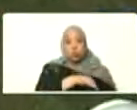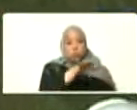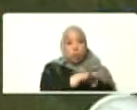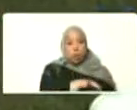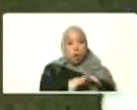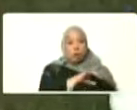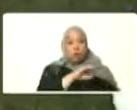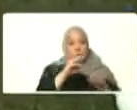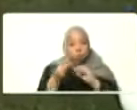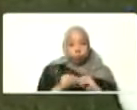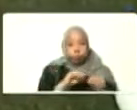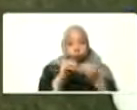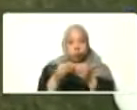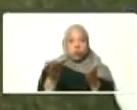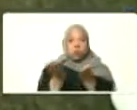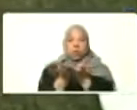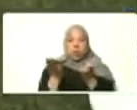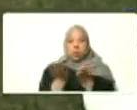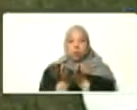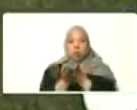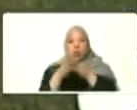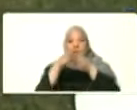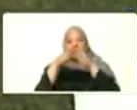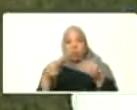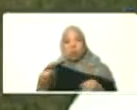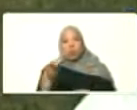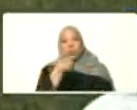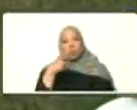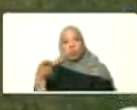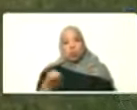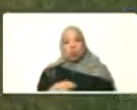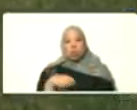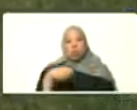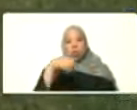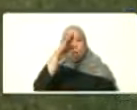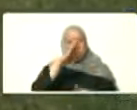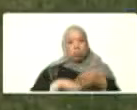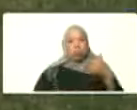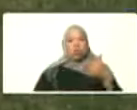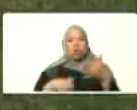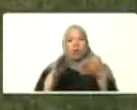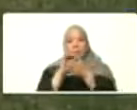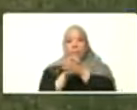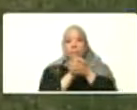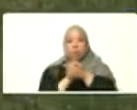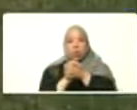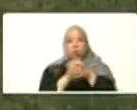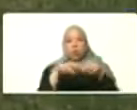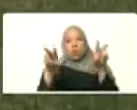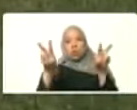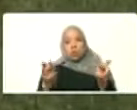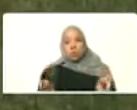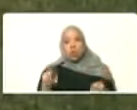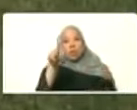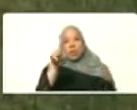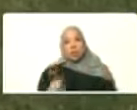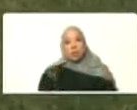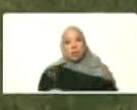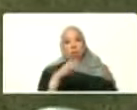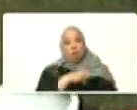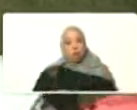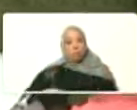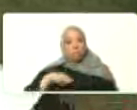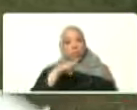están recuperando la mesacilla, todo lo que es el revestimiento de paredes, los compañeros de Barrio Nuevo Tricolor, conmigo está aquí el ministro